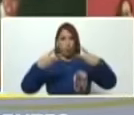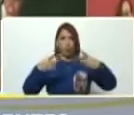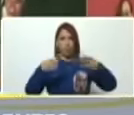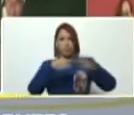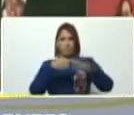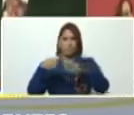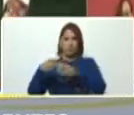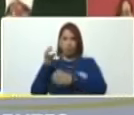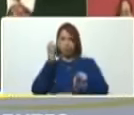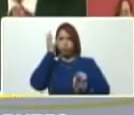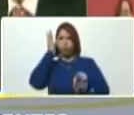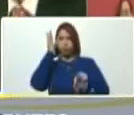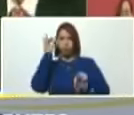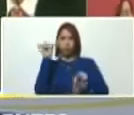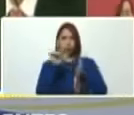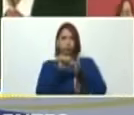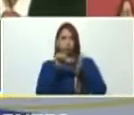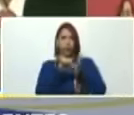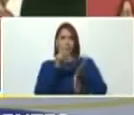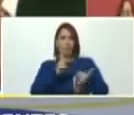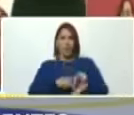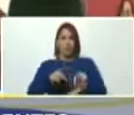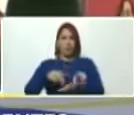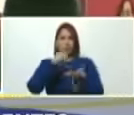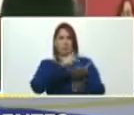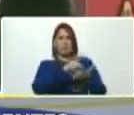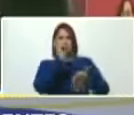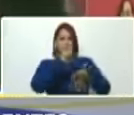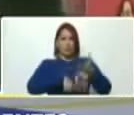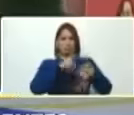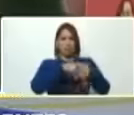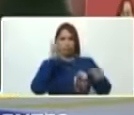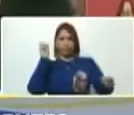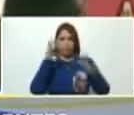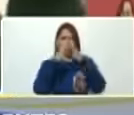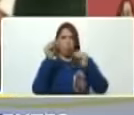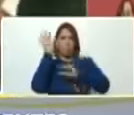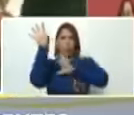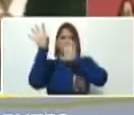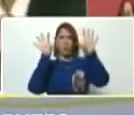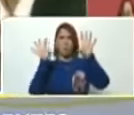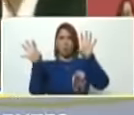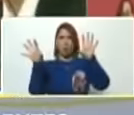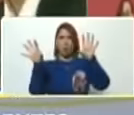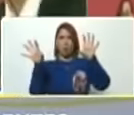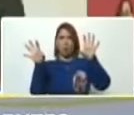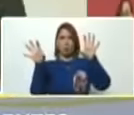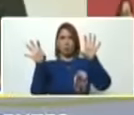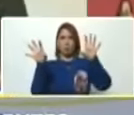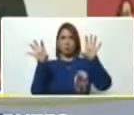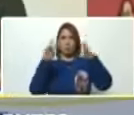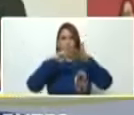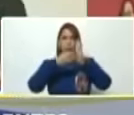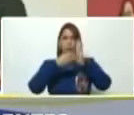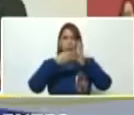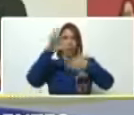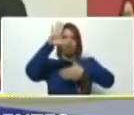organismo donde participen sin exclusión todos los países de lo que es la